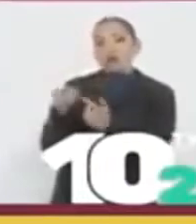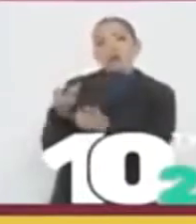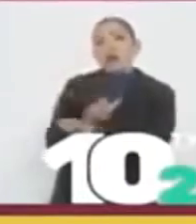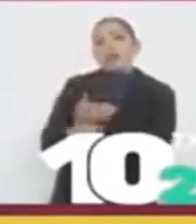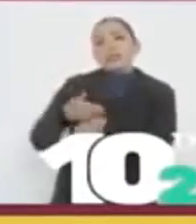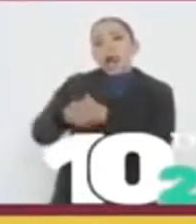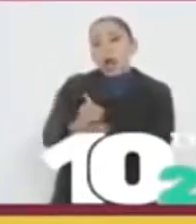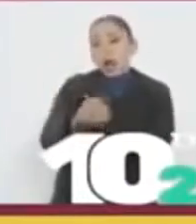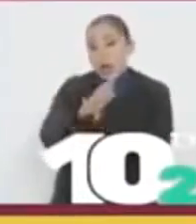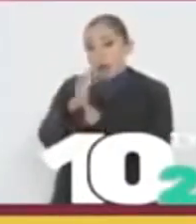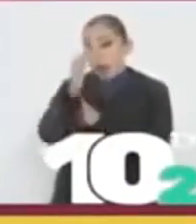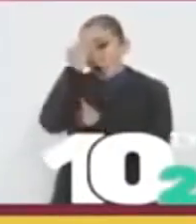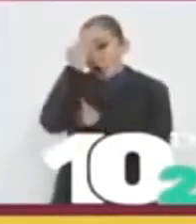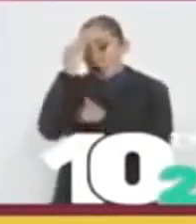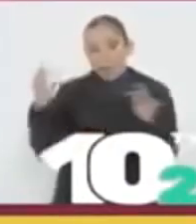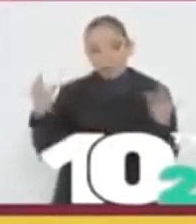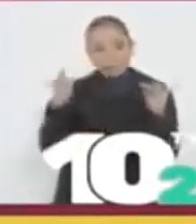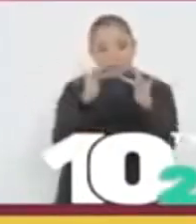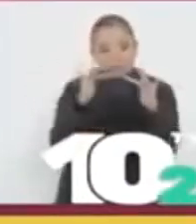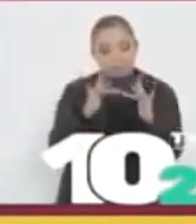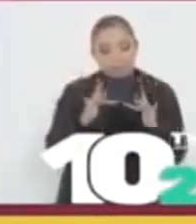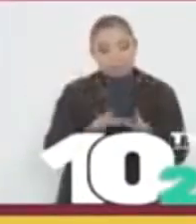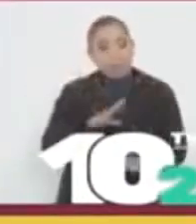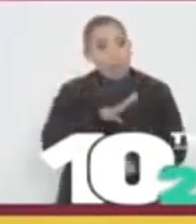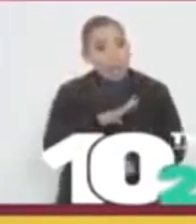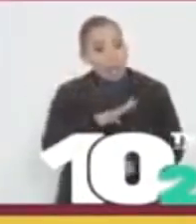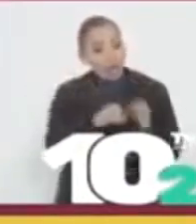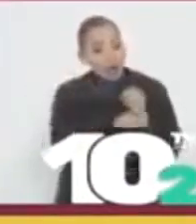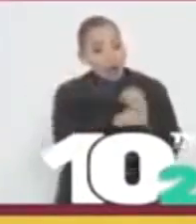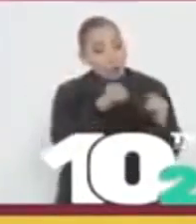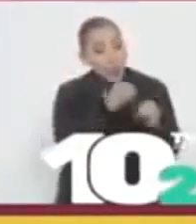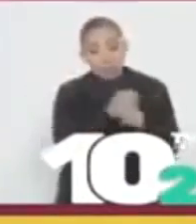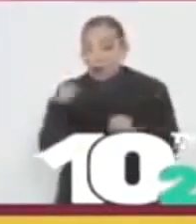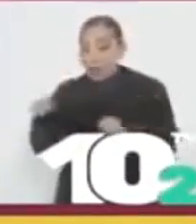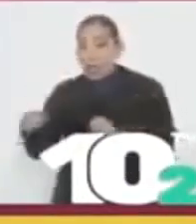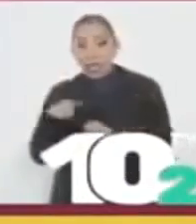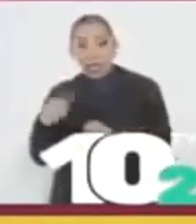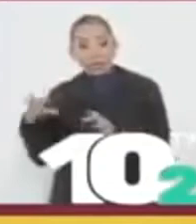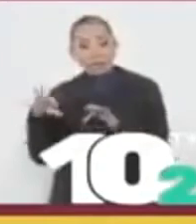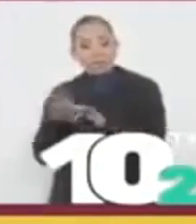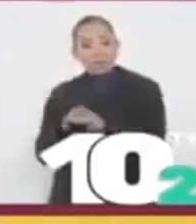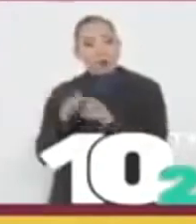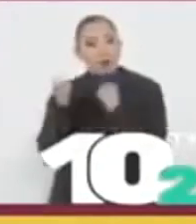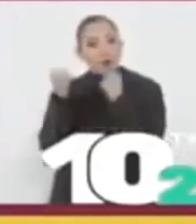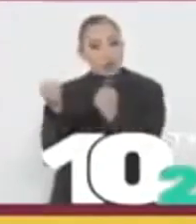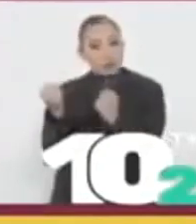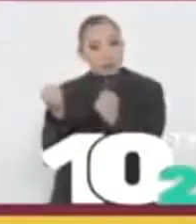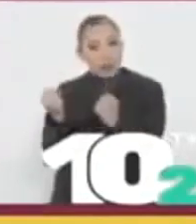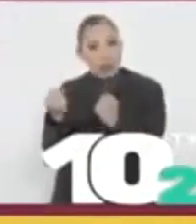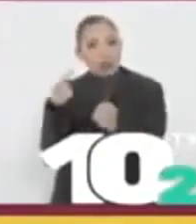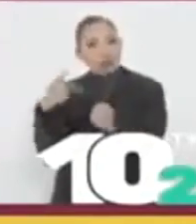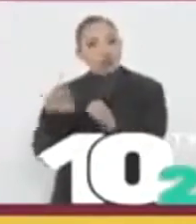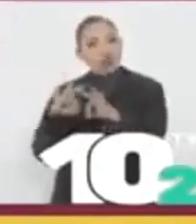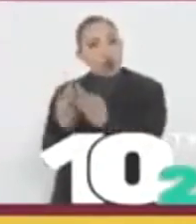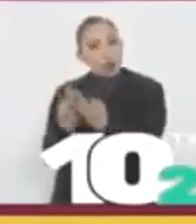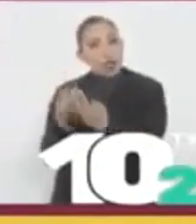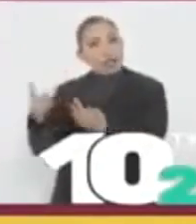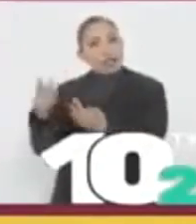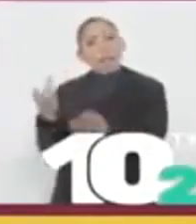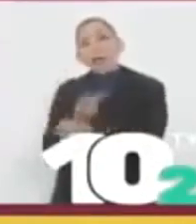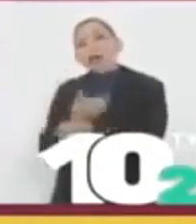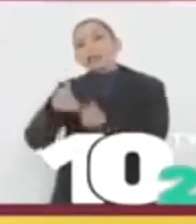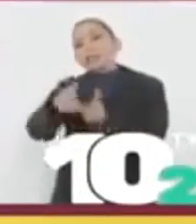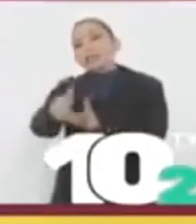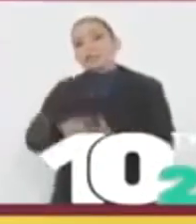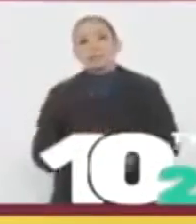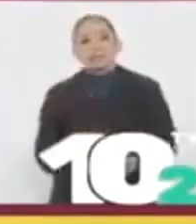efectos. Reconoceremos las interacciones que ocurren en los objetos y las relacionaremos con las fuerzas, sus tipos y sus